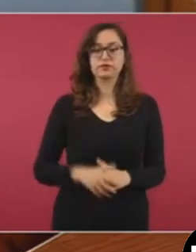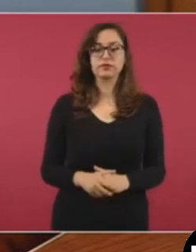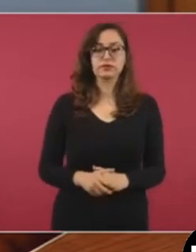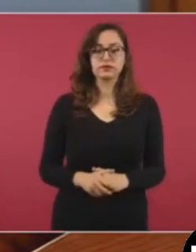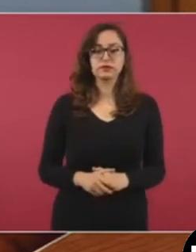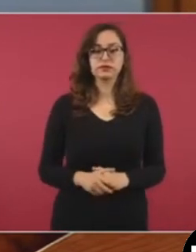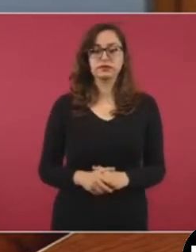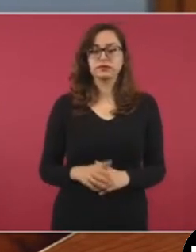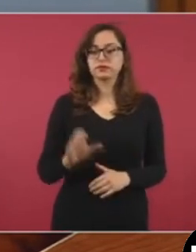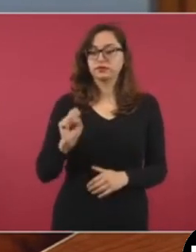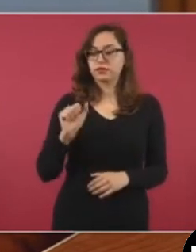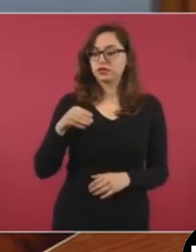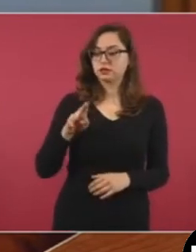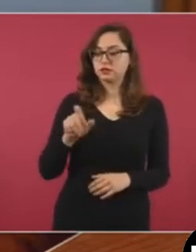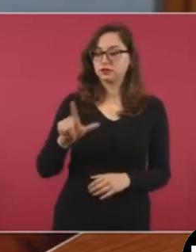Samuel García.